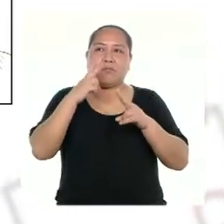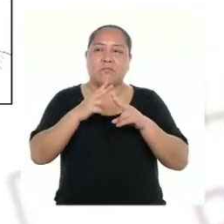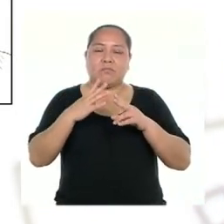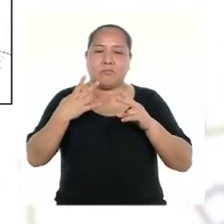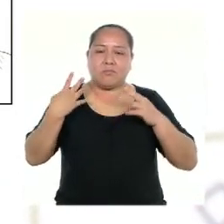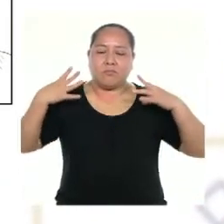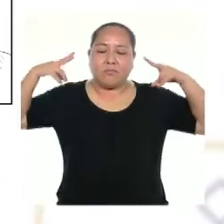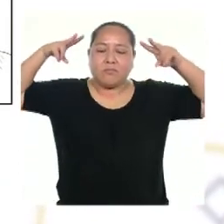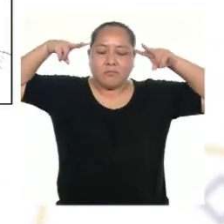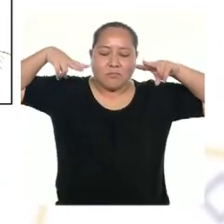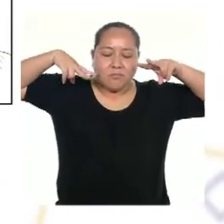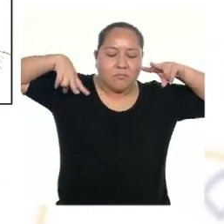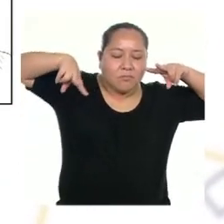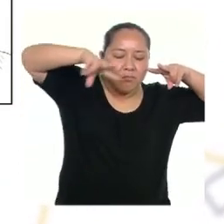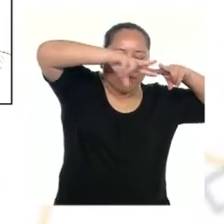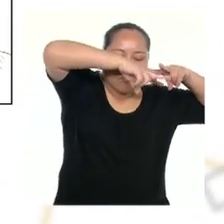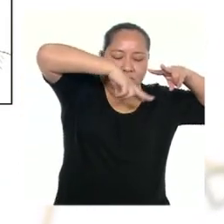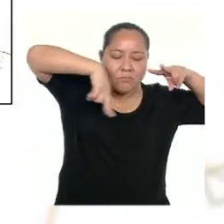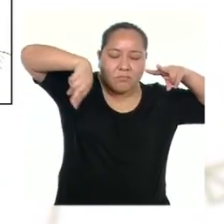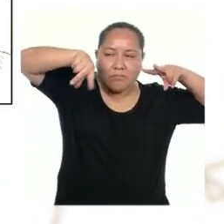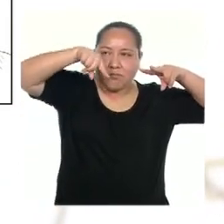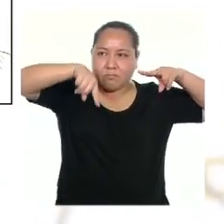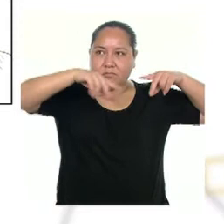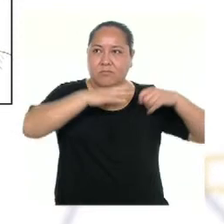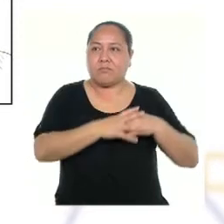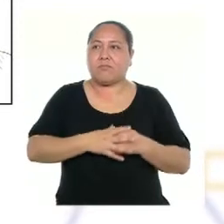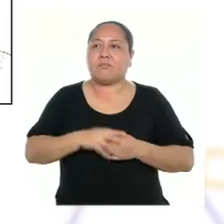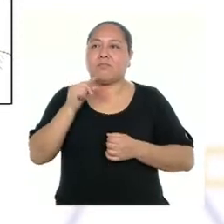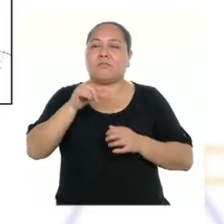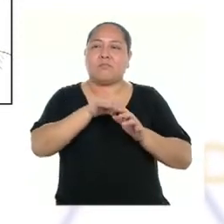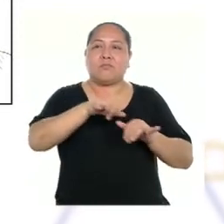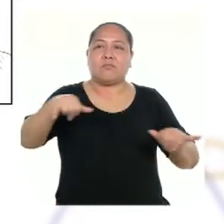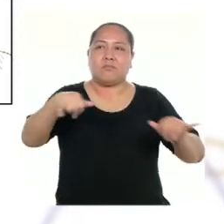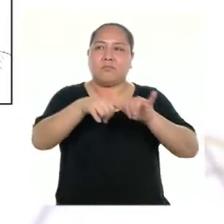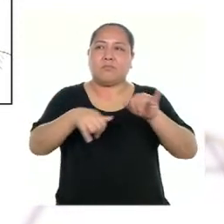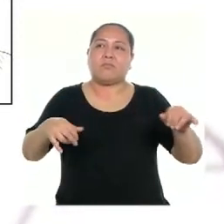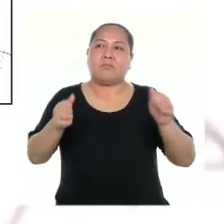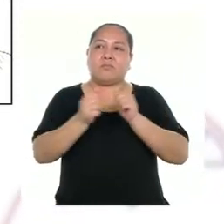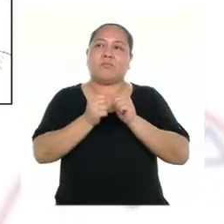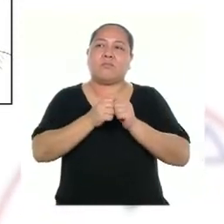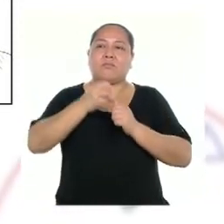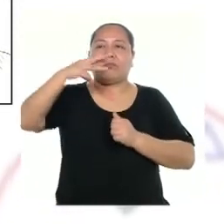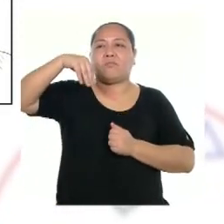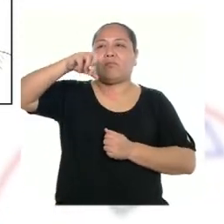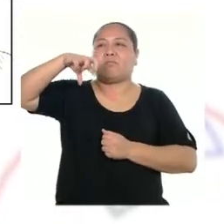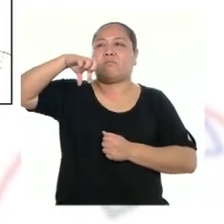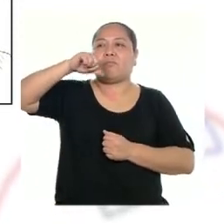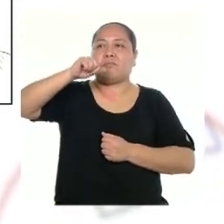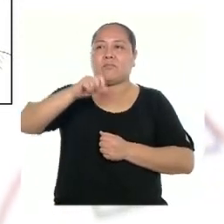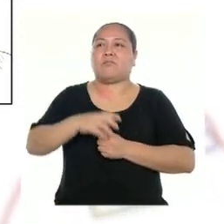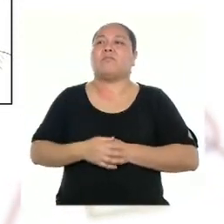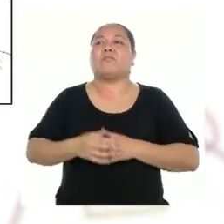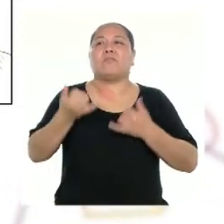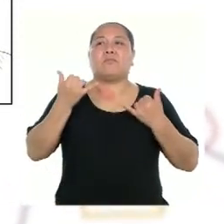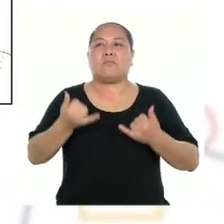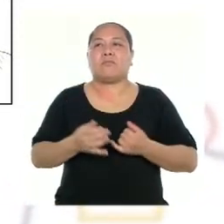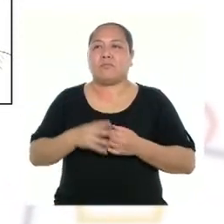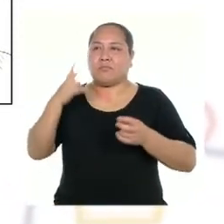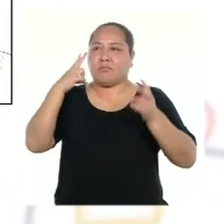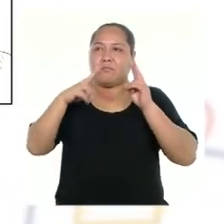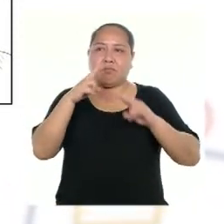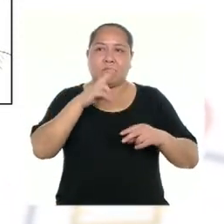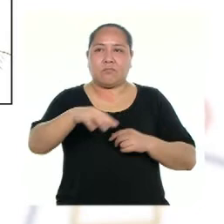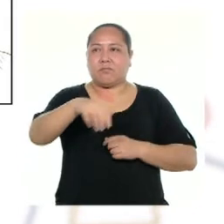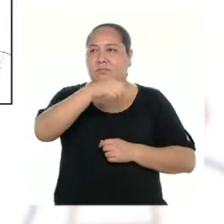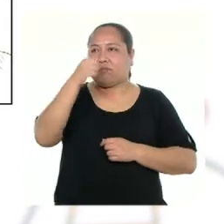ver sobrevolando la región, y nuestra medición la haremos a través de un mapa. Ahora, veamos el